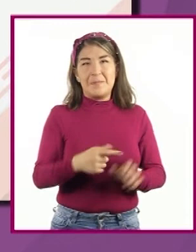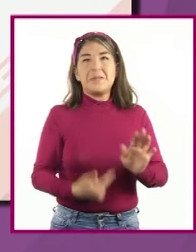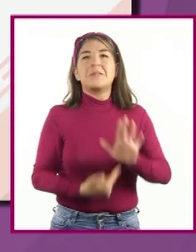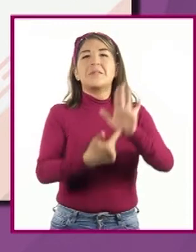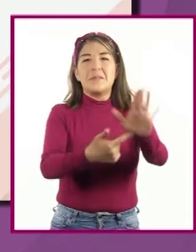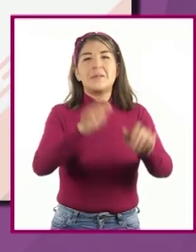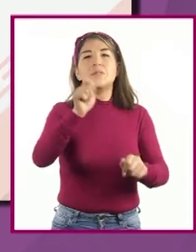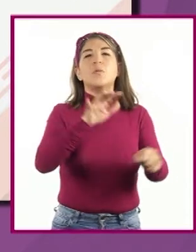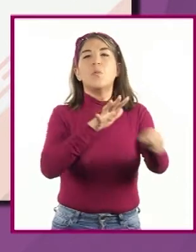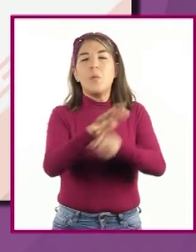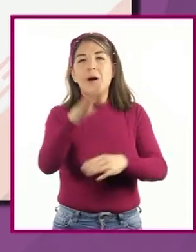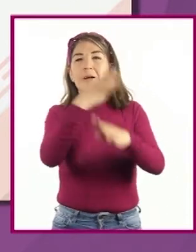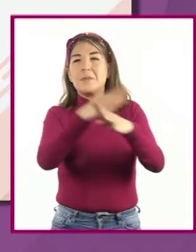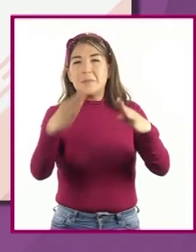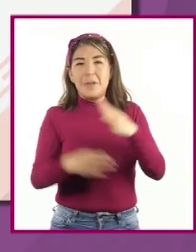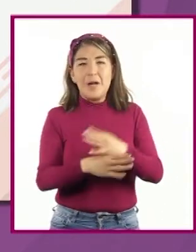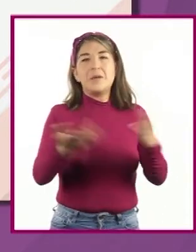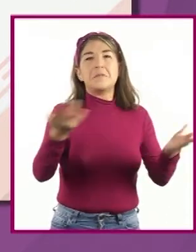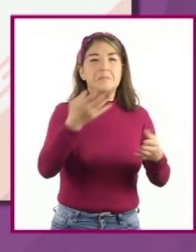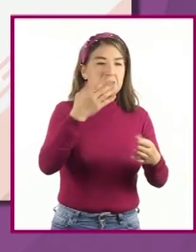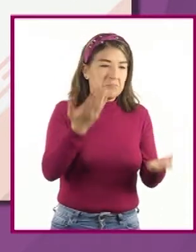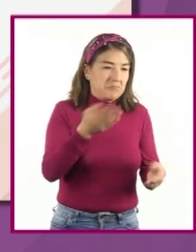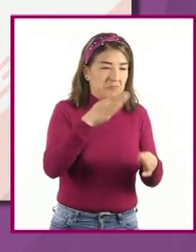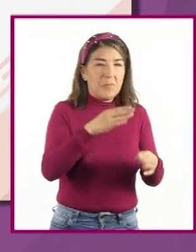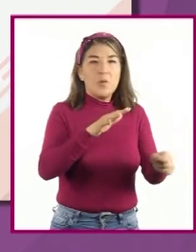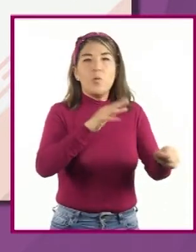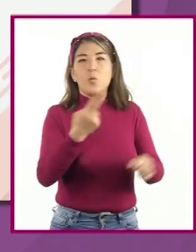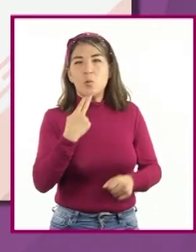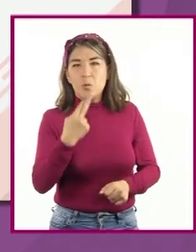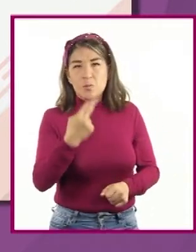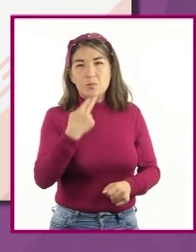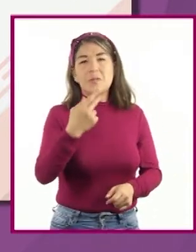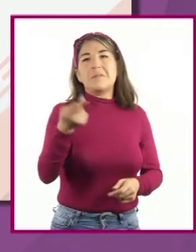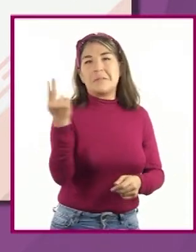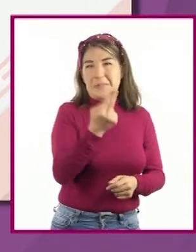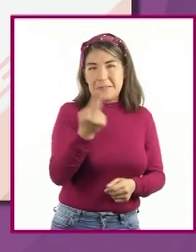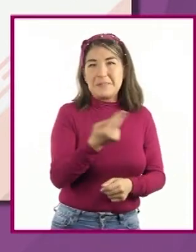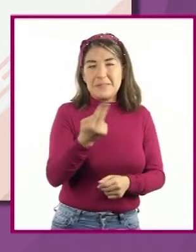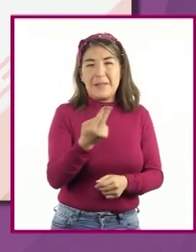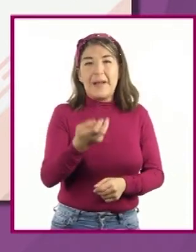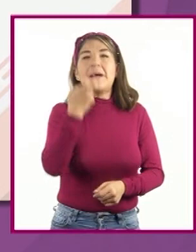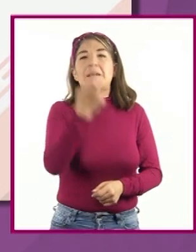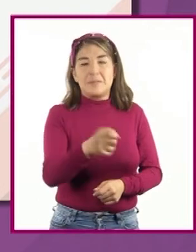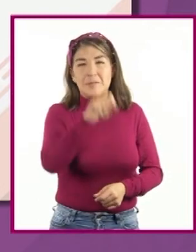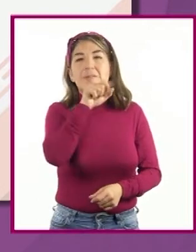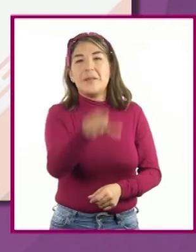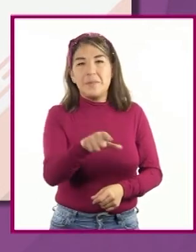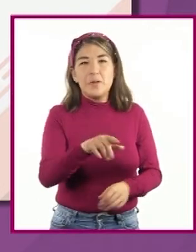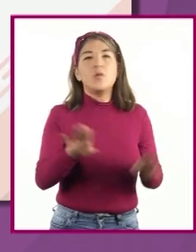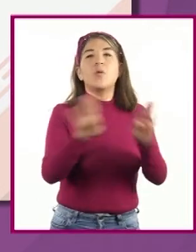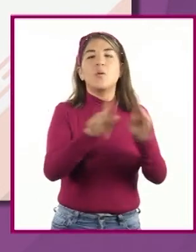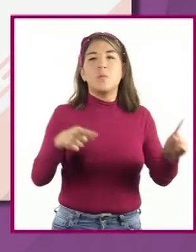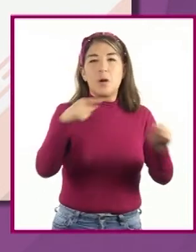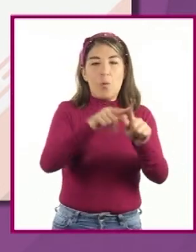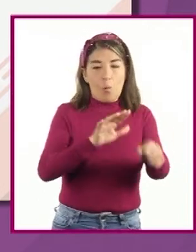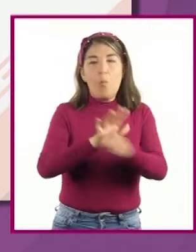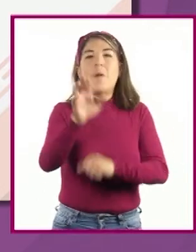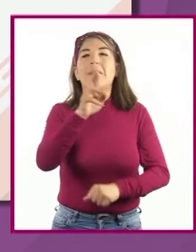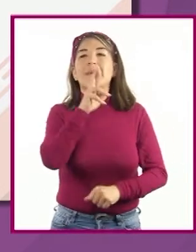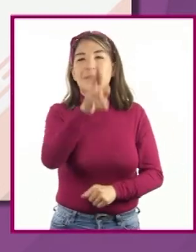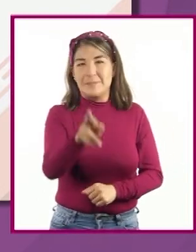qué materiales y utensilios se necesitaron y, por supuesto, nos indican cuáles fueron los